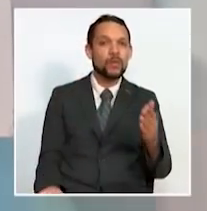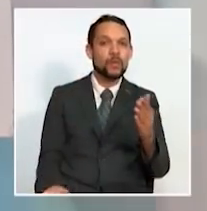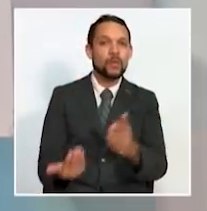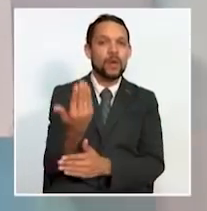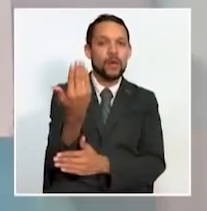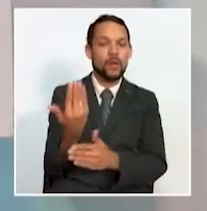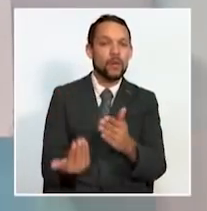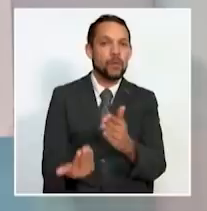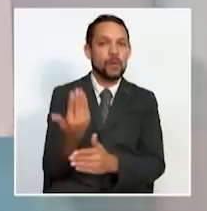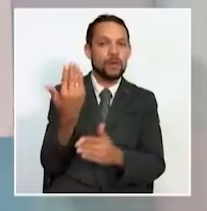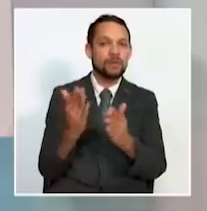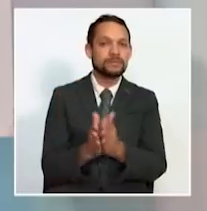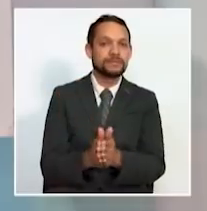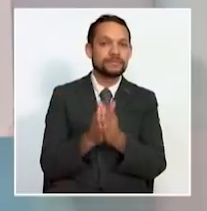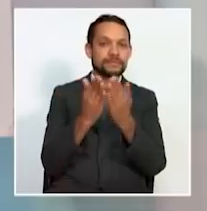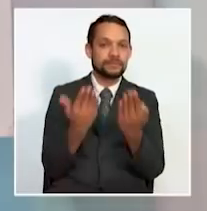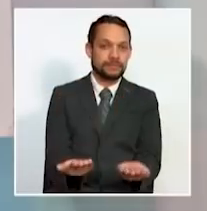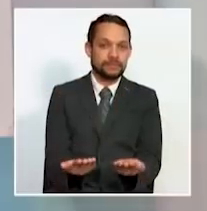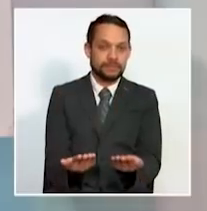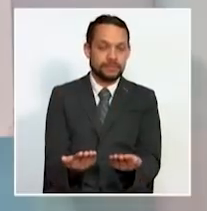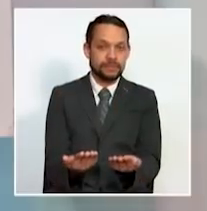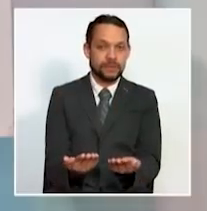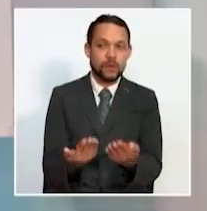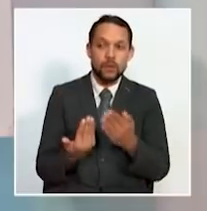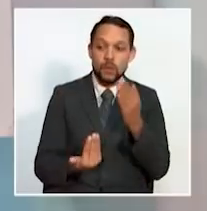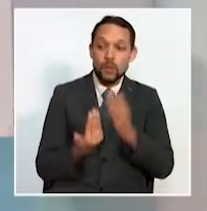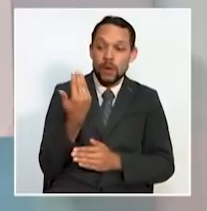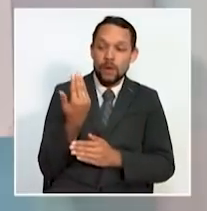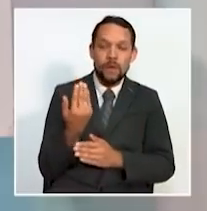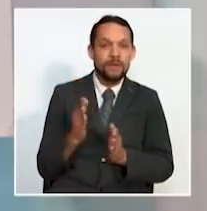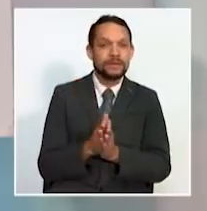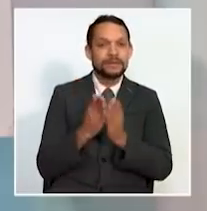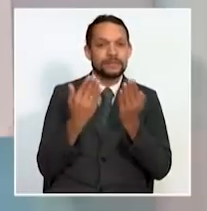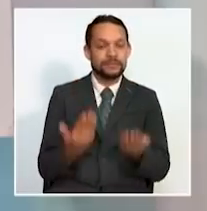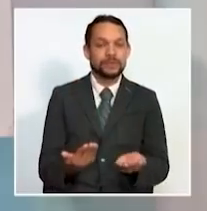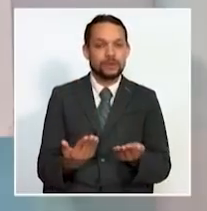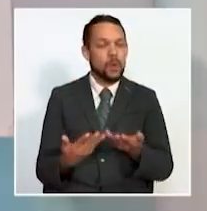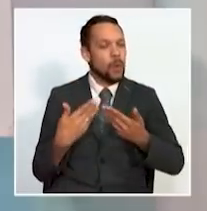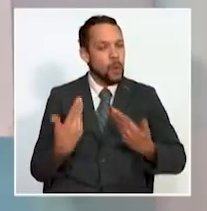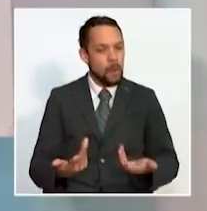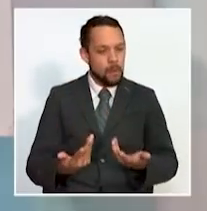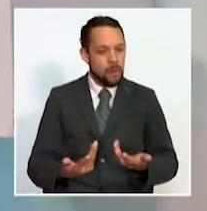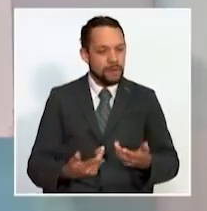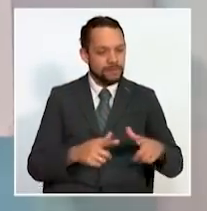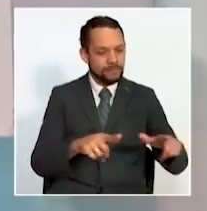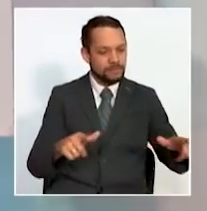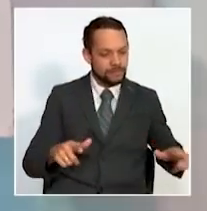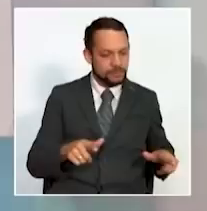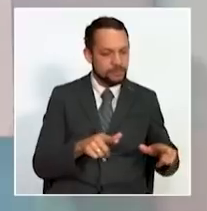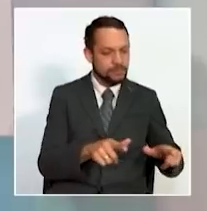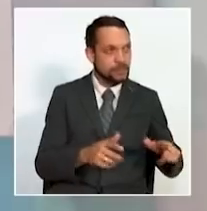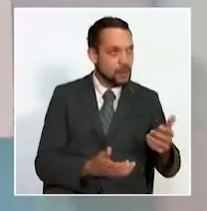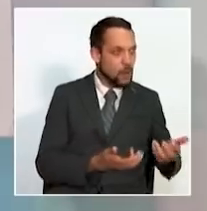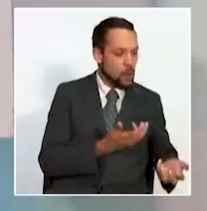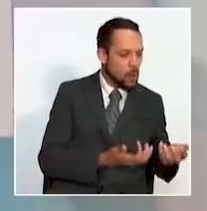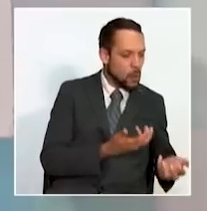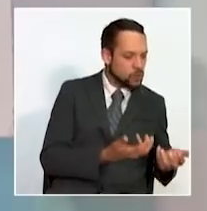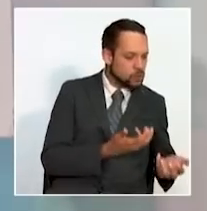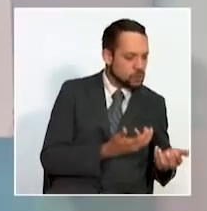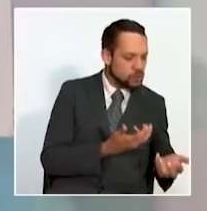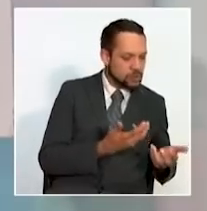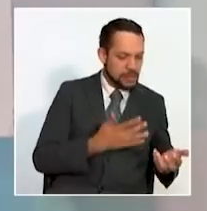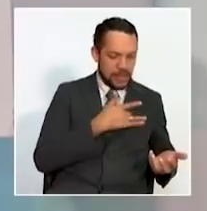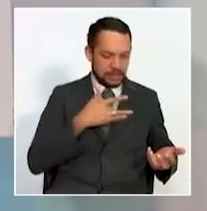edición de este libro, si me le pueden hacer una toma, cómo hacer de la cocina una farmacia, con qué cámara hacemos esta toma.